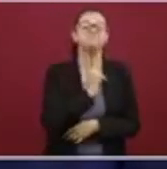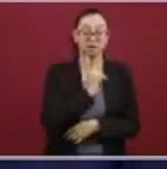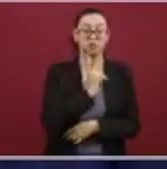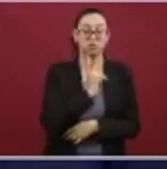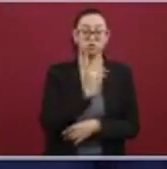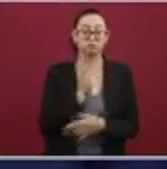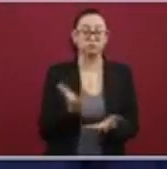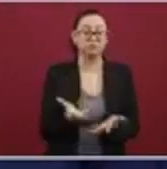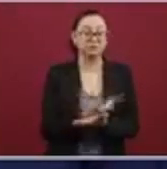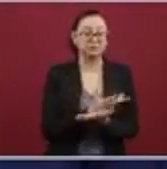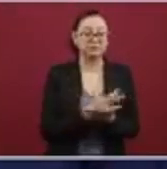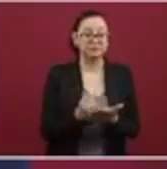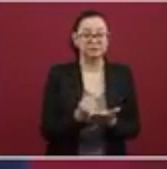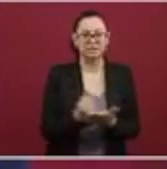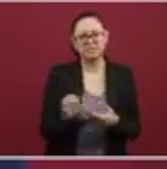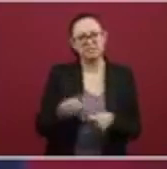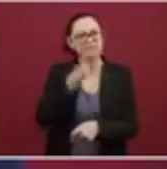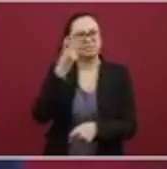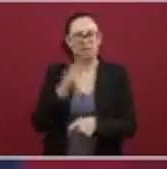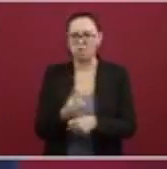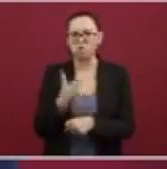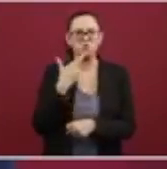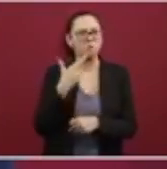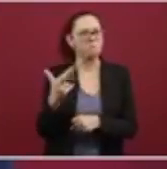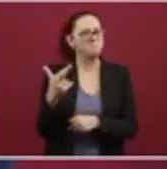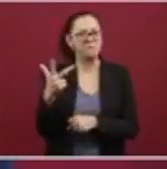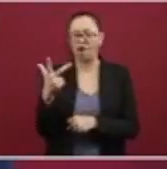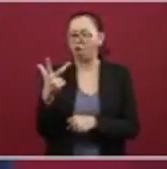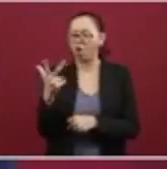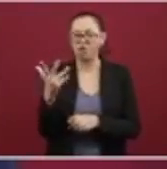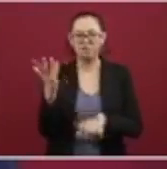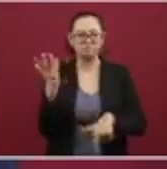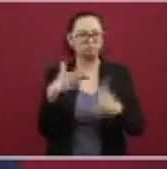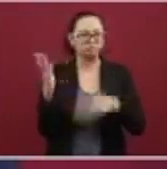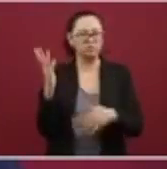negocio del mundo es el petróleo mal administrado.